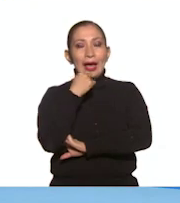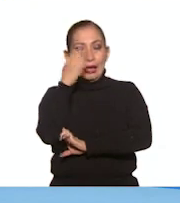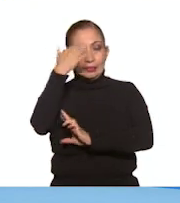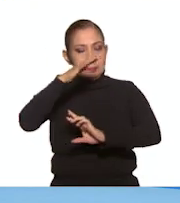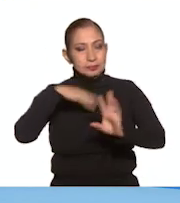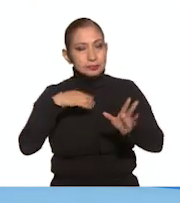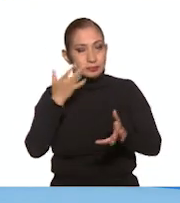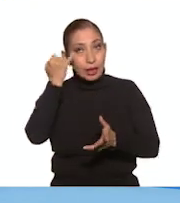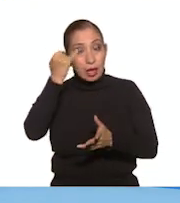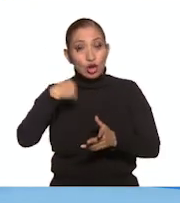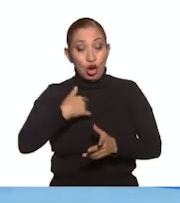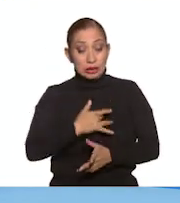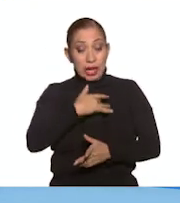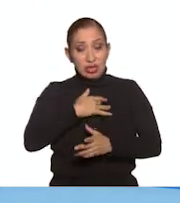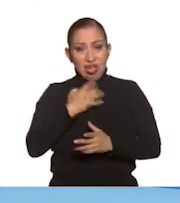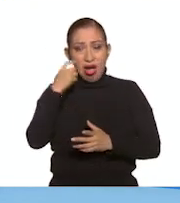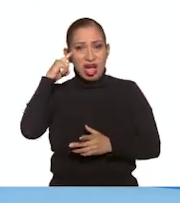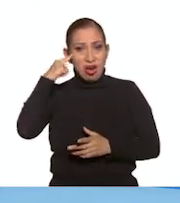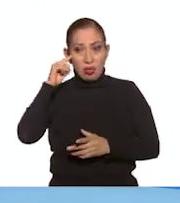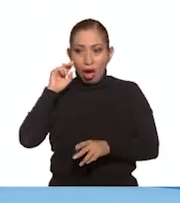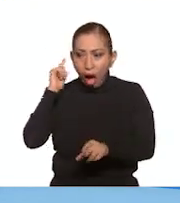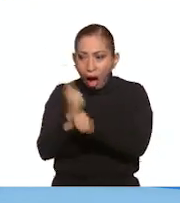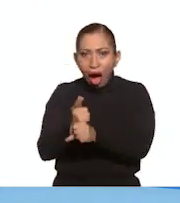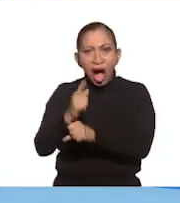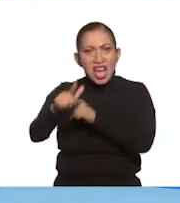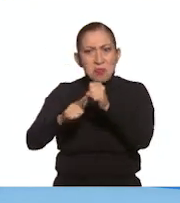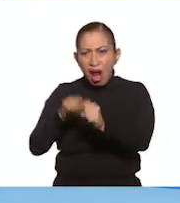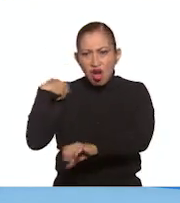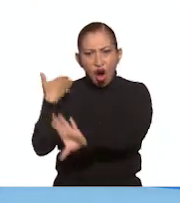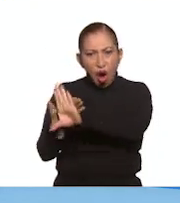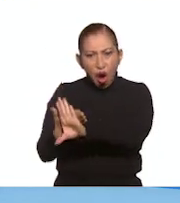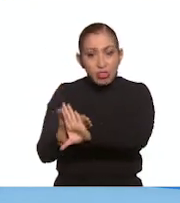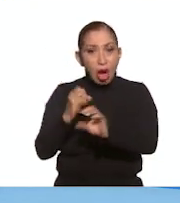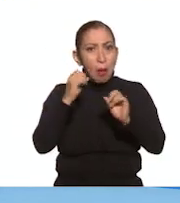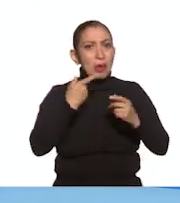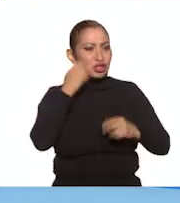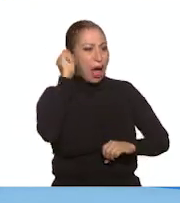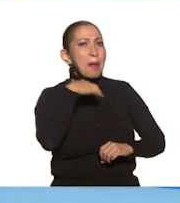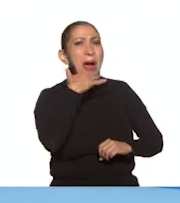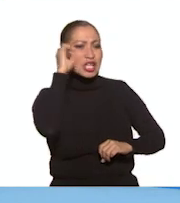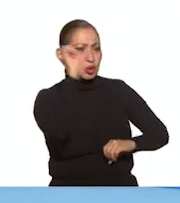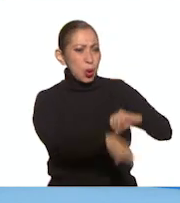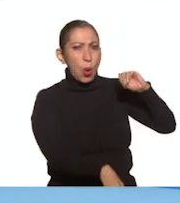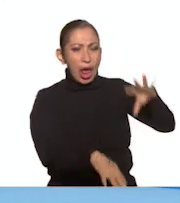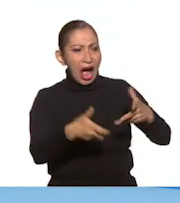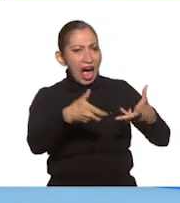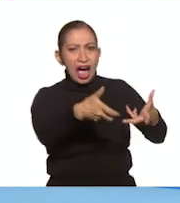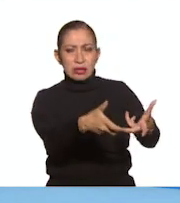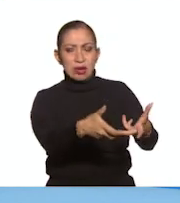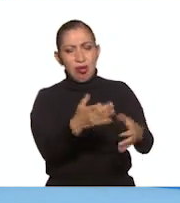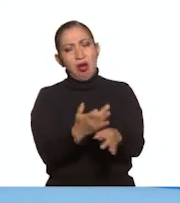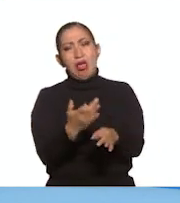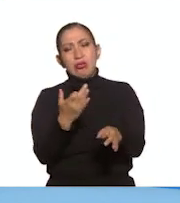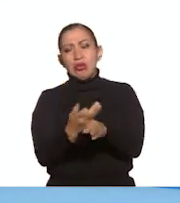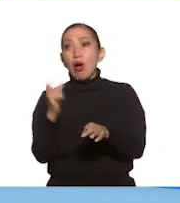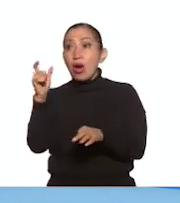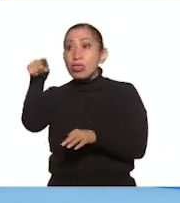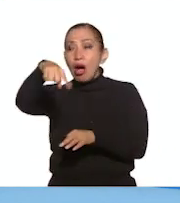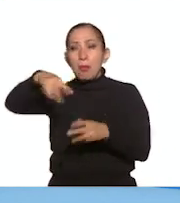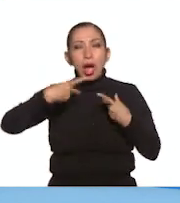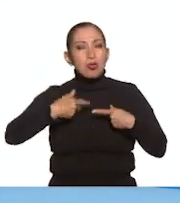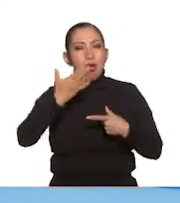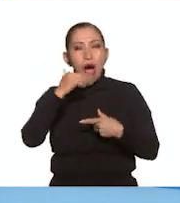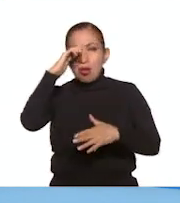Ya sé. Me siento enojado cuando maltratan a los animales, cuando las personas tiran basura en la calle y ahorita en estos tiempos cuando la gente